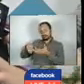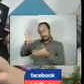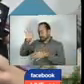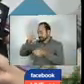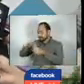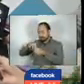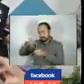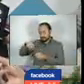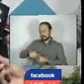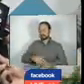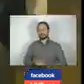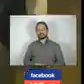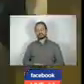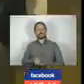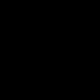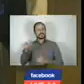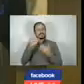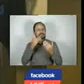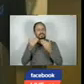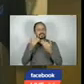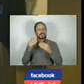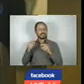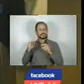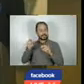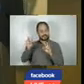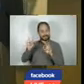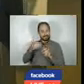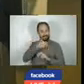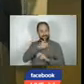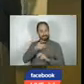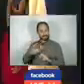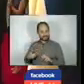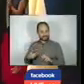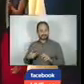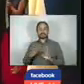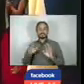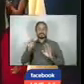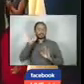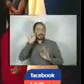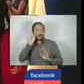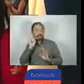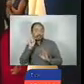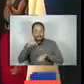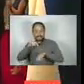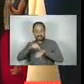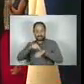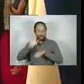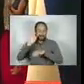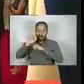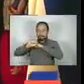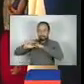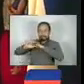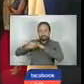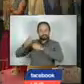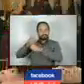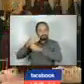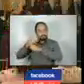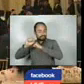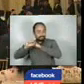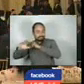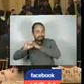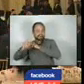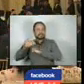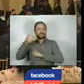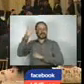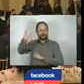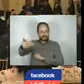Ulloa también se refirió a quien asumiría la presidencia en ausencia de Nayib Bukele durante la campaña política para los comicios de